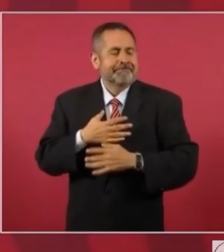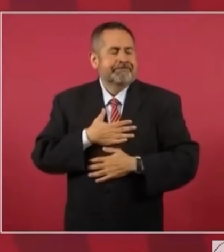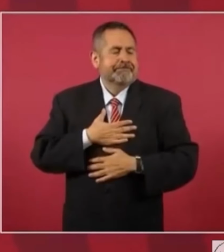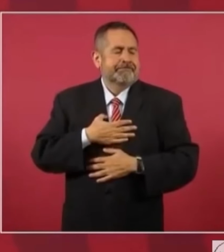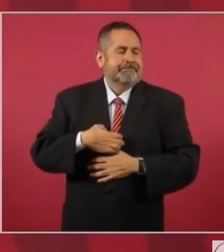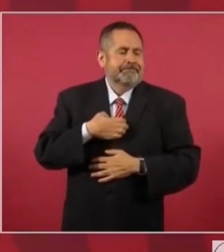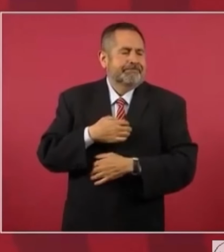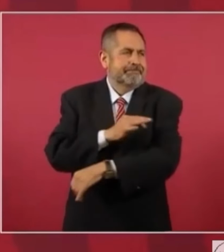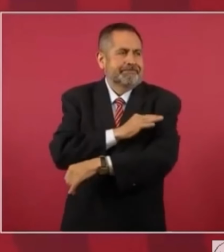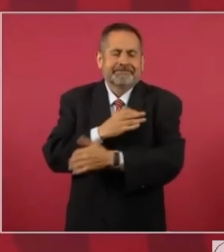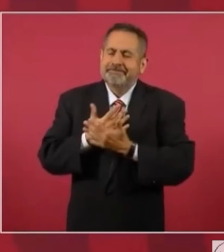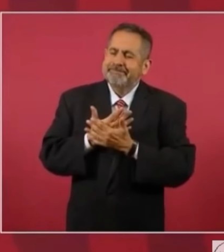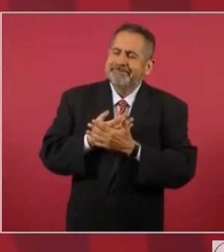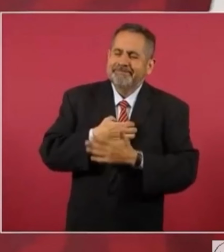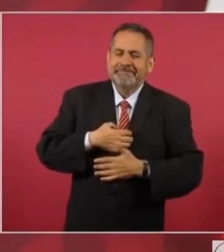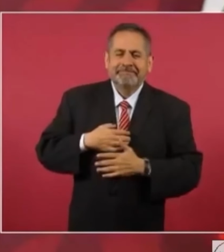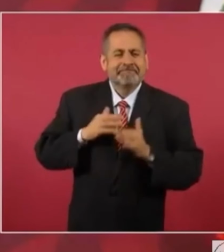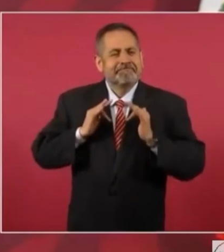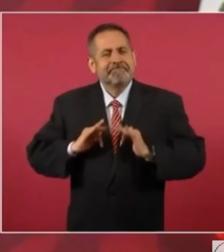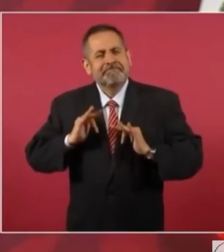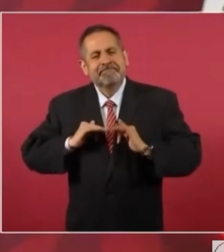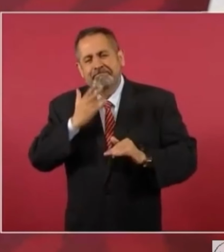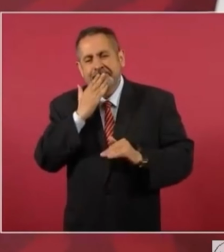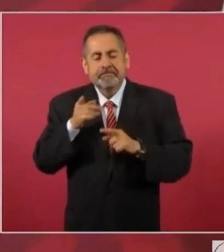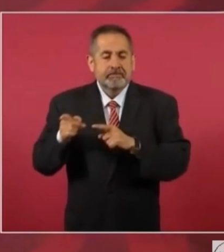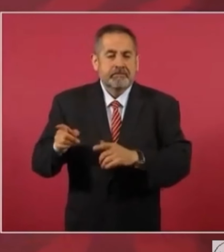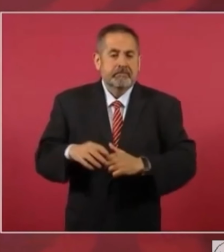contenta, tranquila, ¿no?